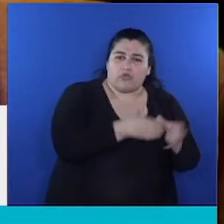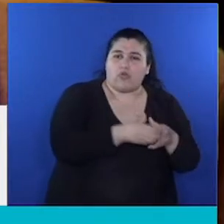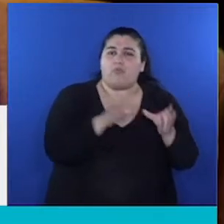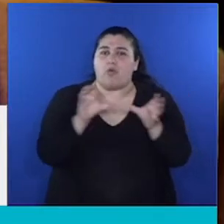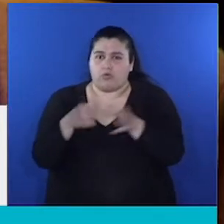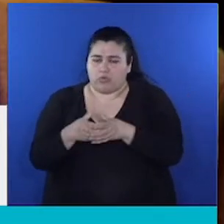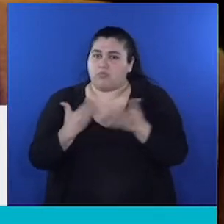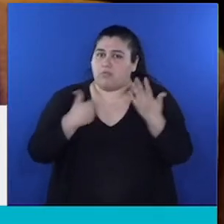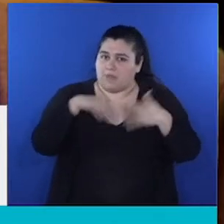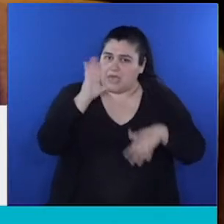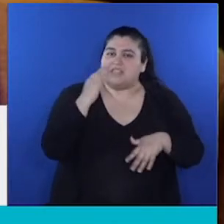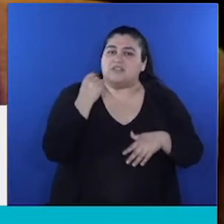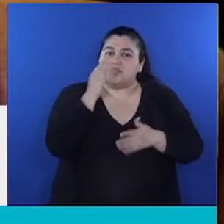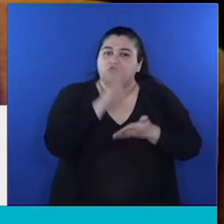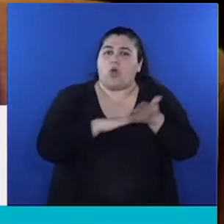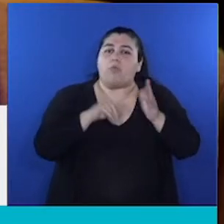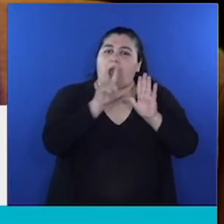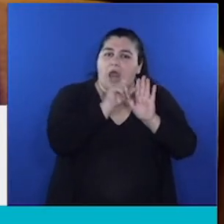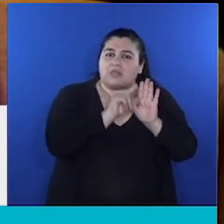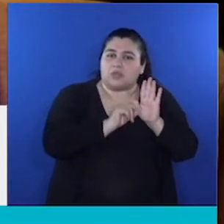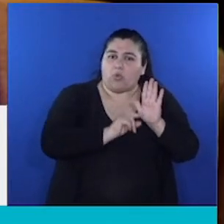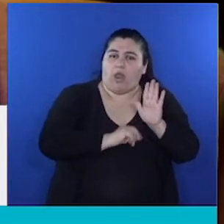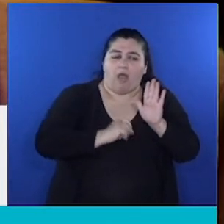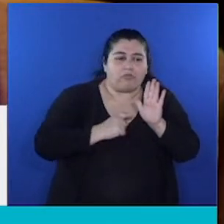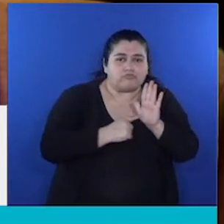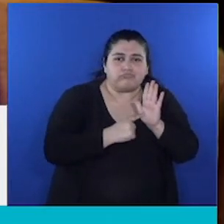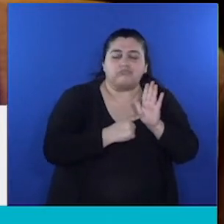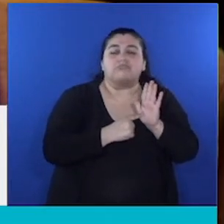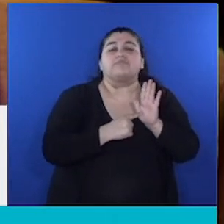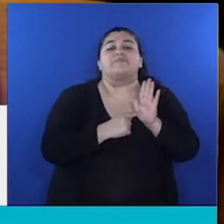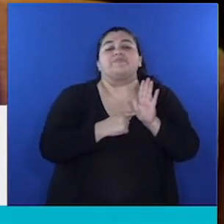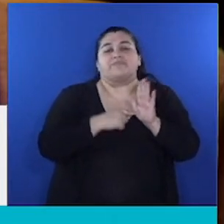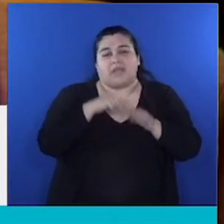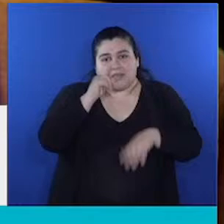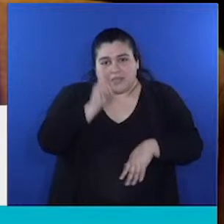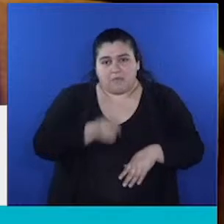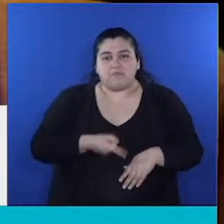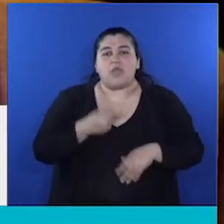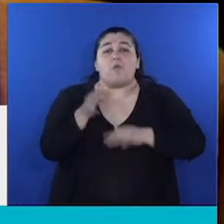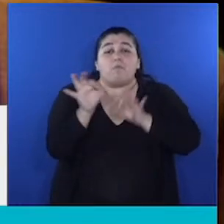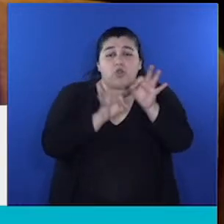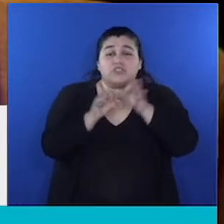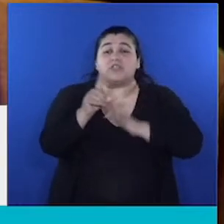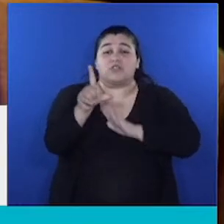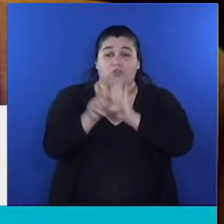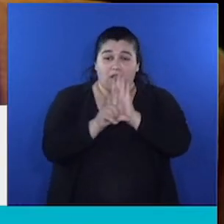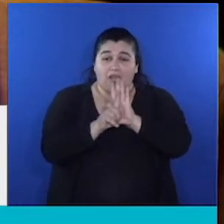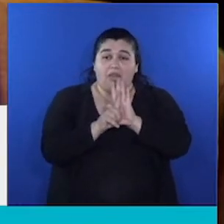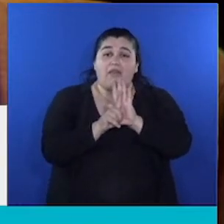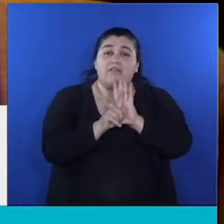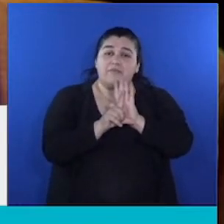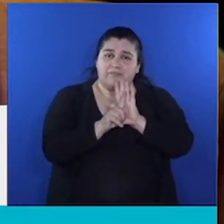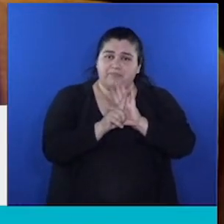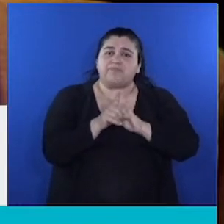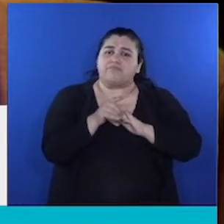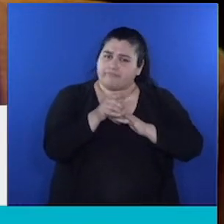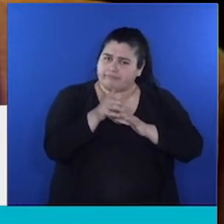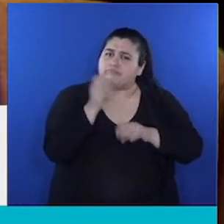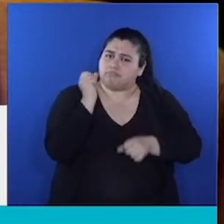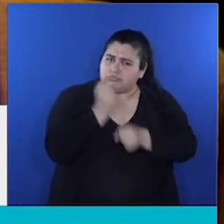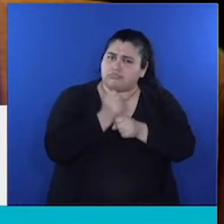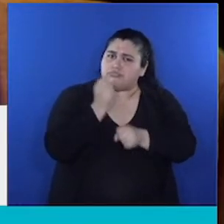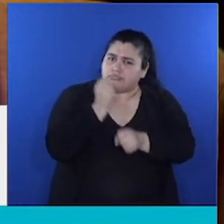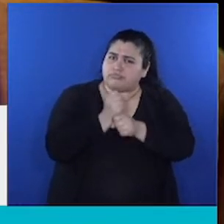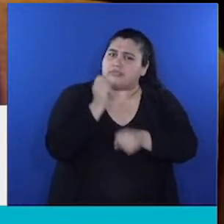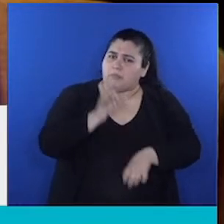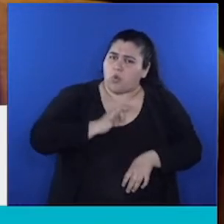respecto de su articulado en particular. Y además de ser un proyecto de ley que se viene trabajando desde hace muchos años ya